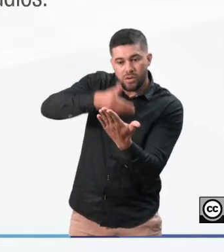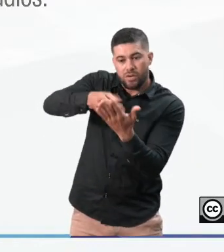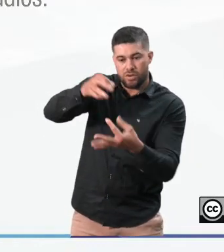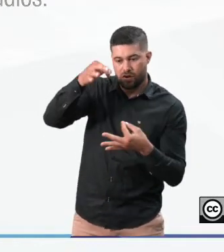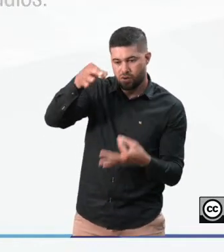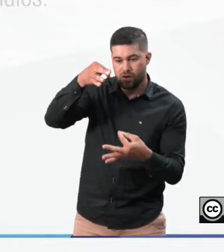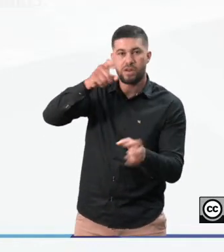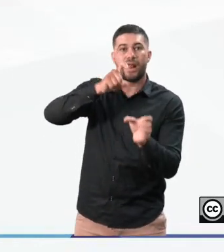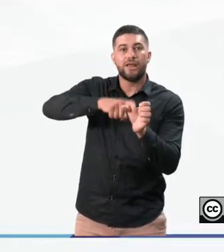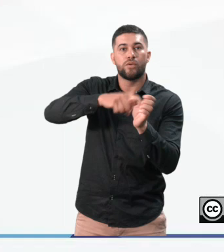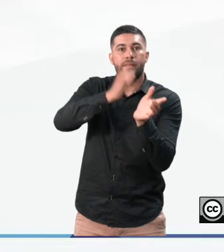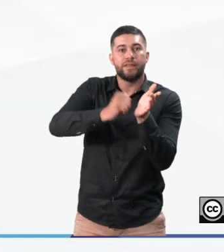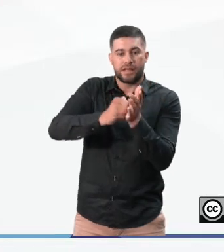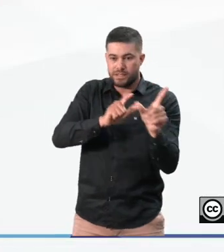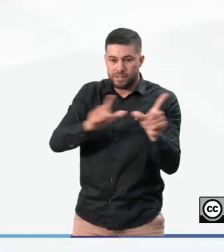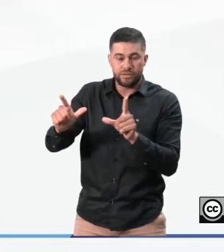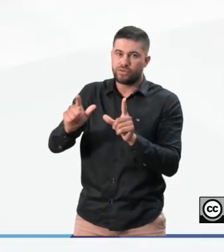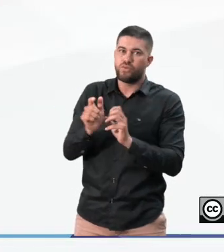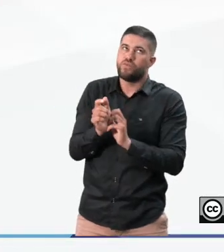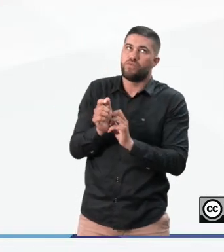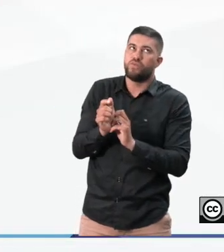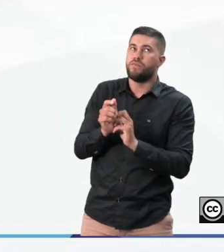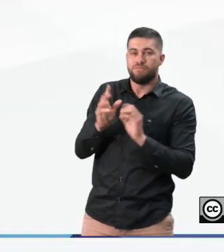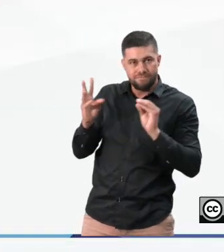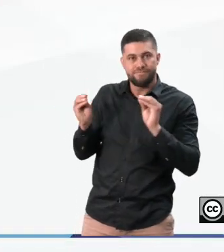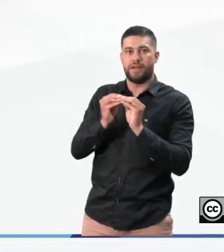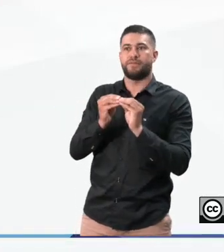ensayo. La evaluación